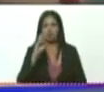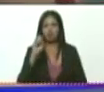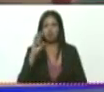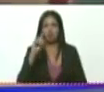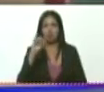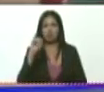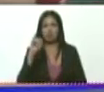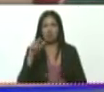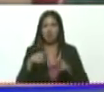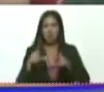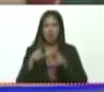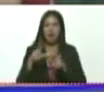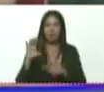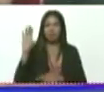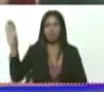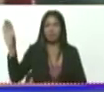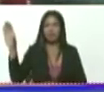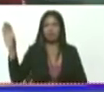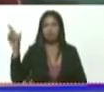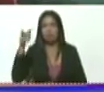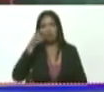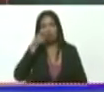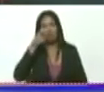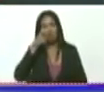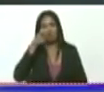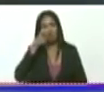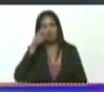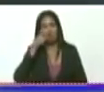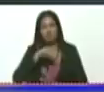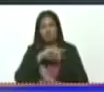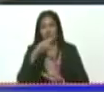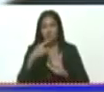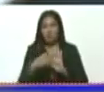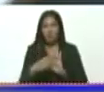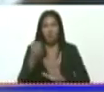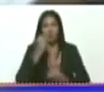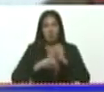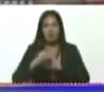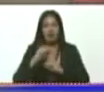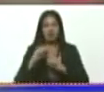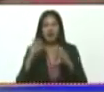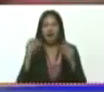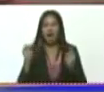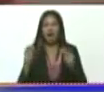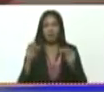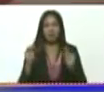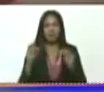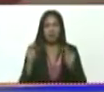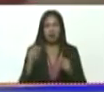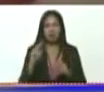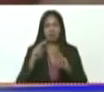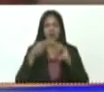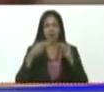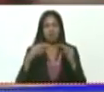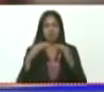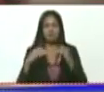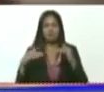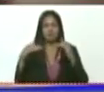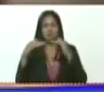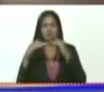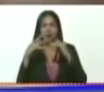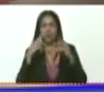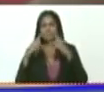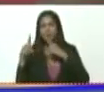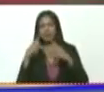país para la vigilancia y defensa activa de la paz, la estabilidad